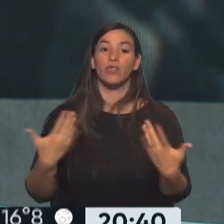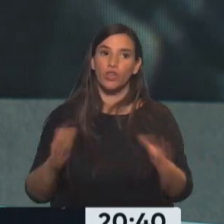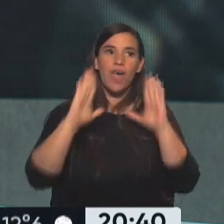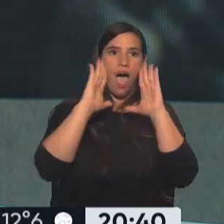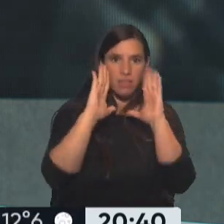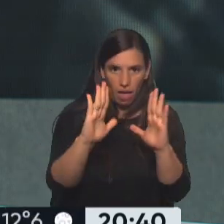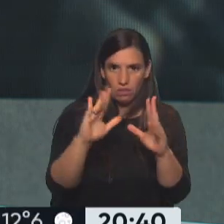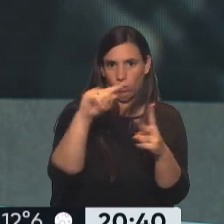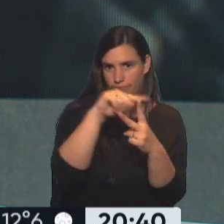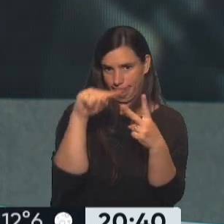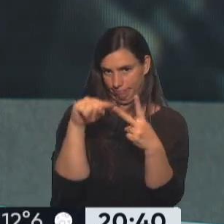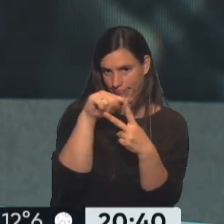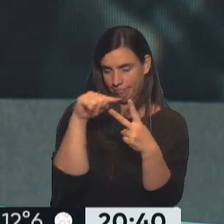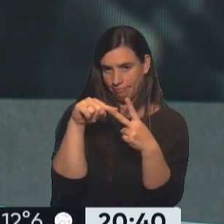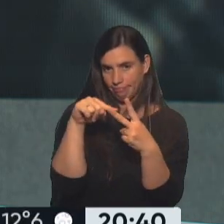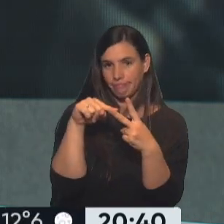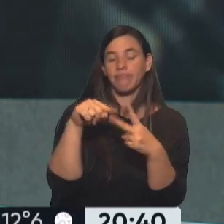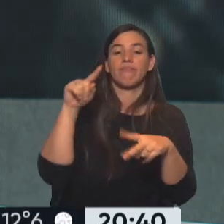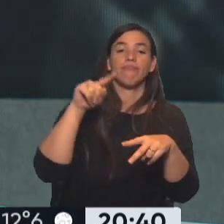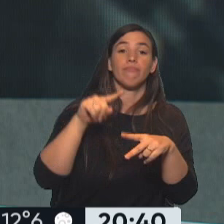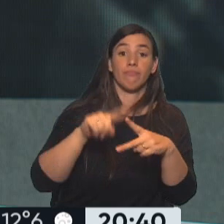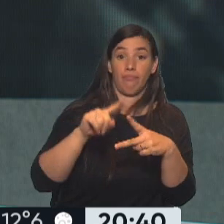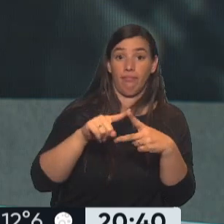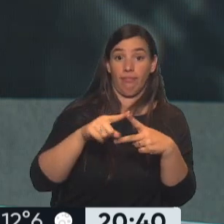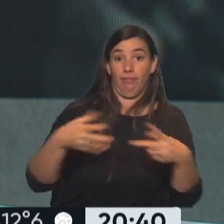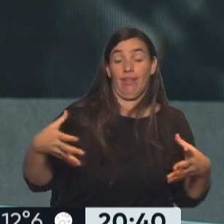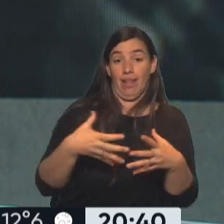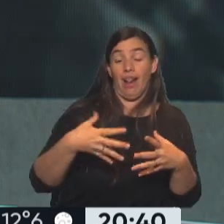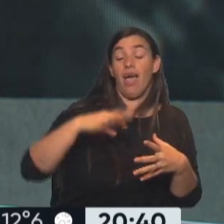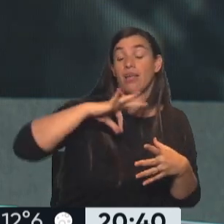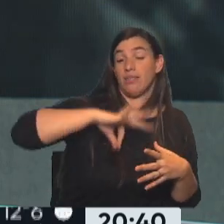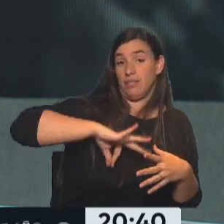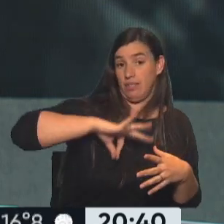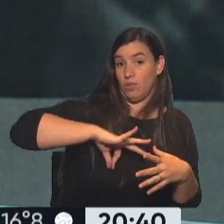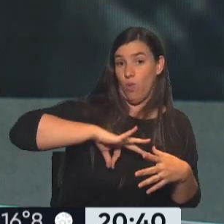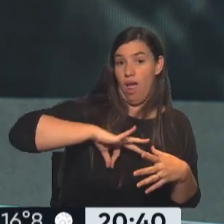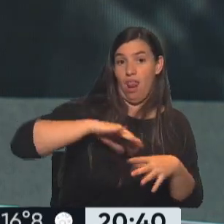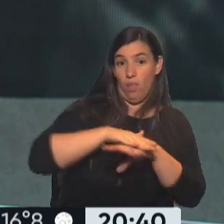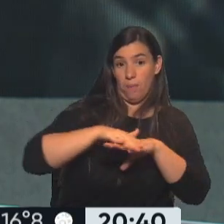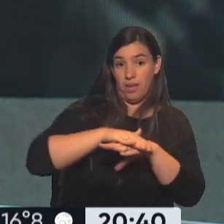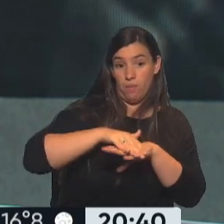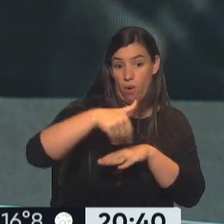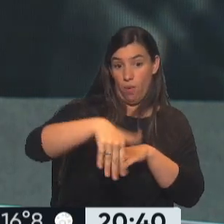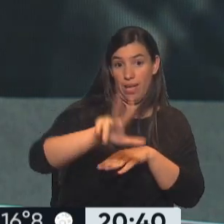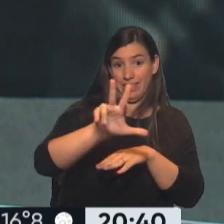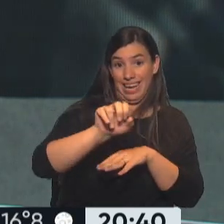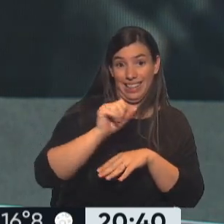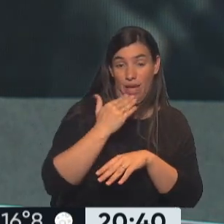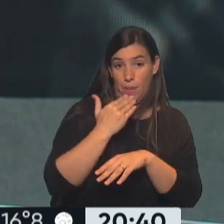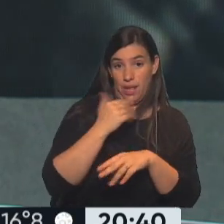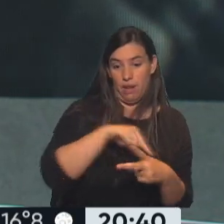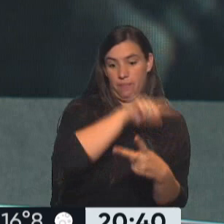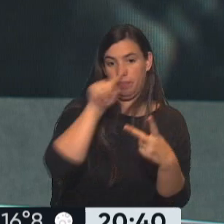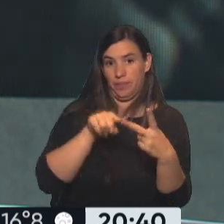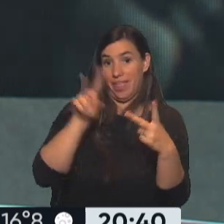fundamentales. Consejo del salario mínimo vital y móvil para 30 de abril y el tema también de las jubilaciones, que es una